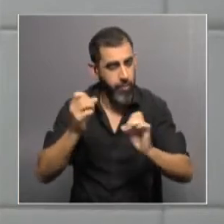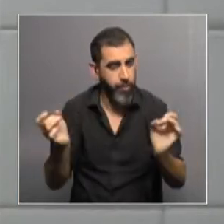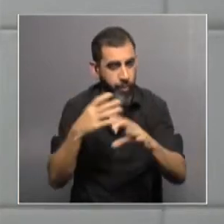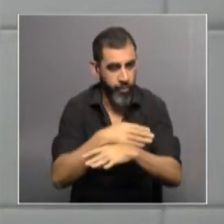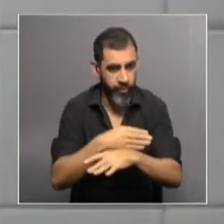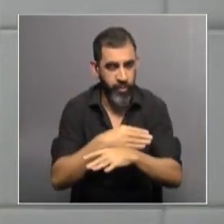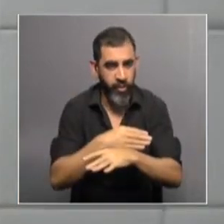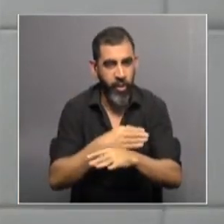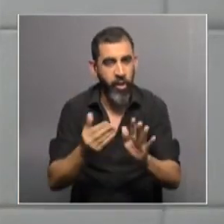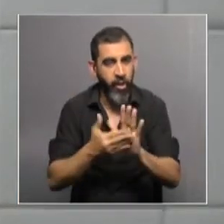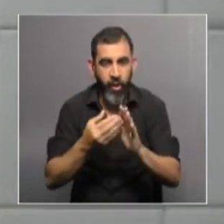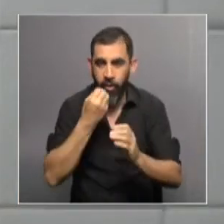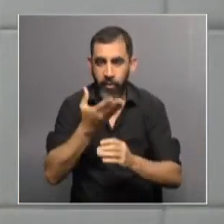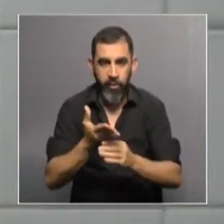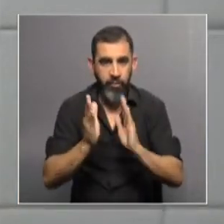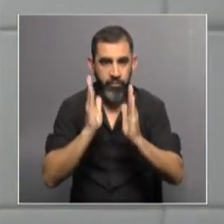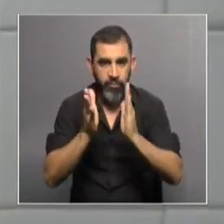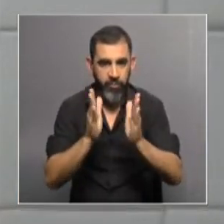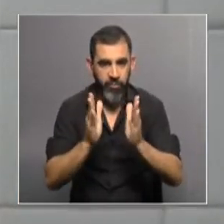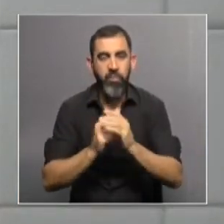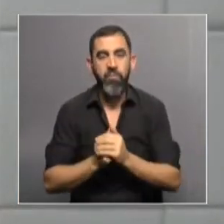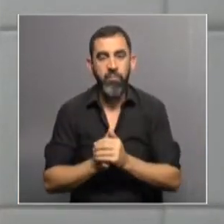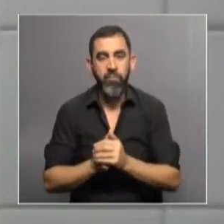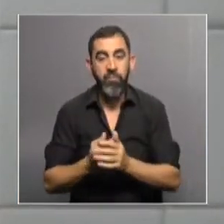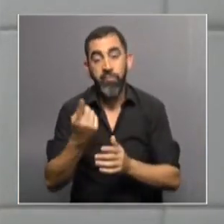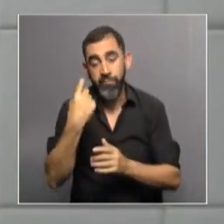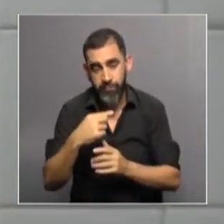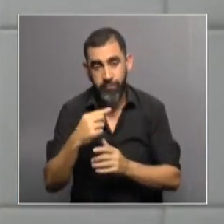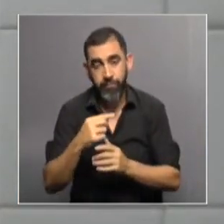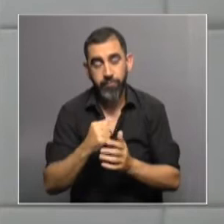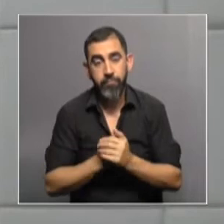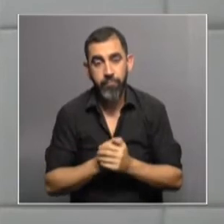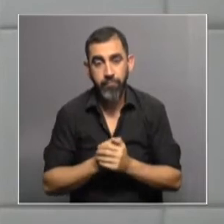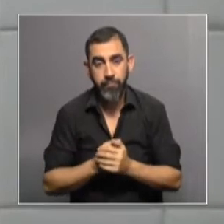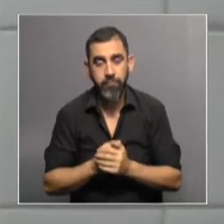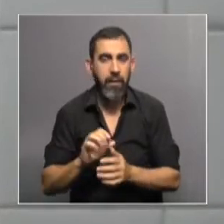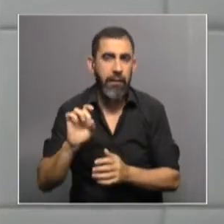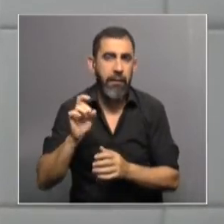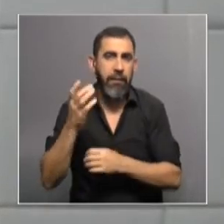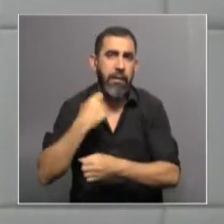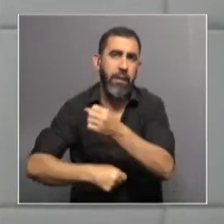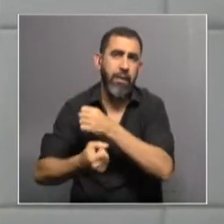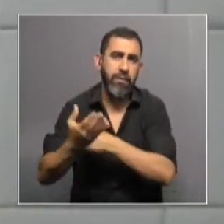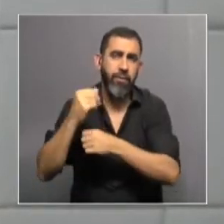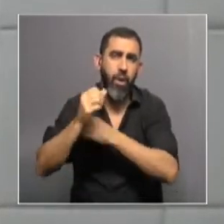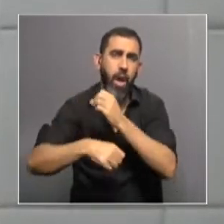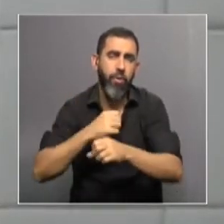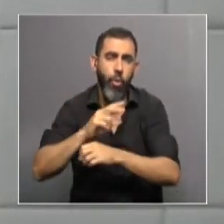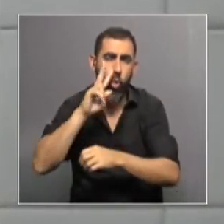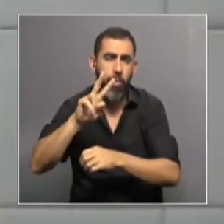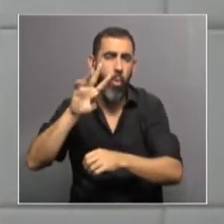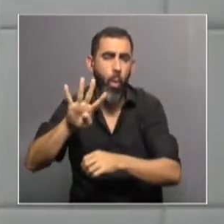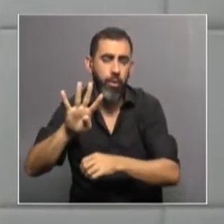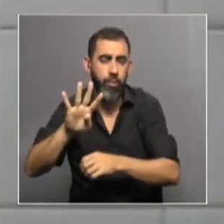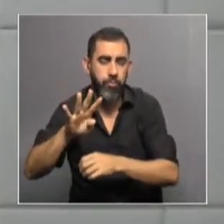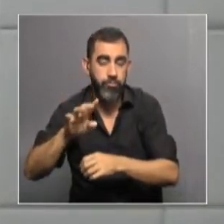que han demostrado un beneficio terapéutico importante entonces hace 15 años el año 2004 para ser más exactos